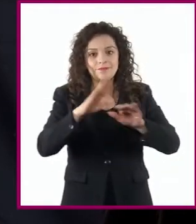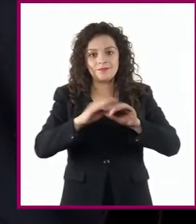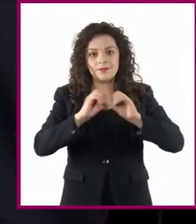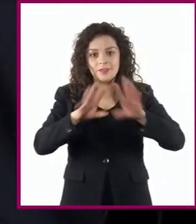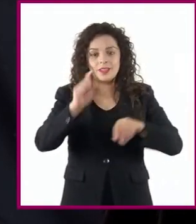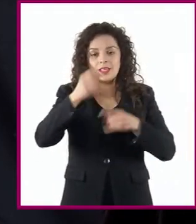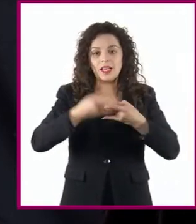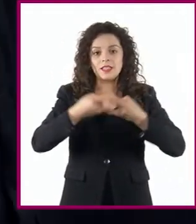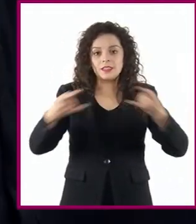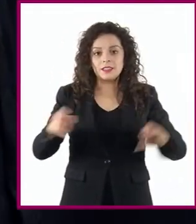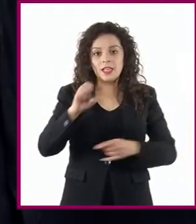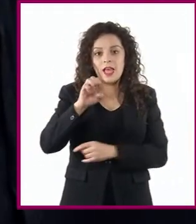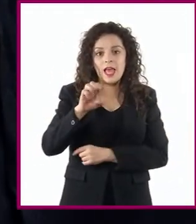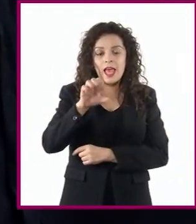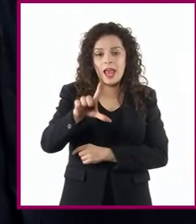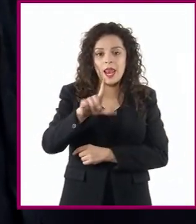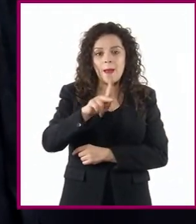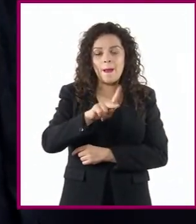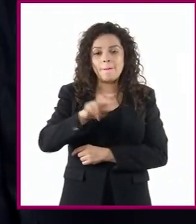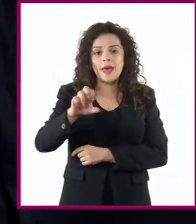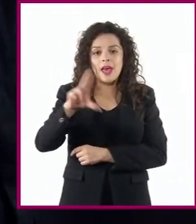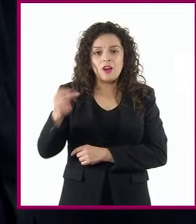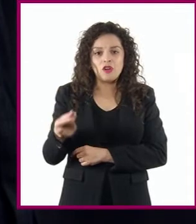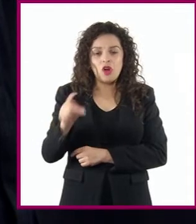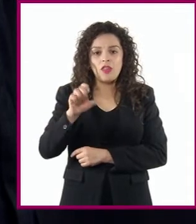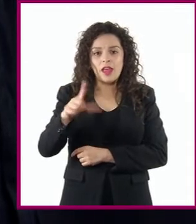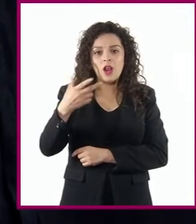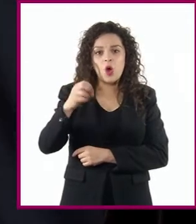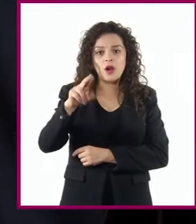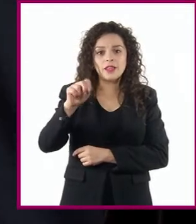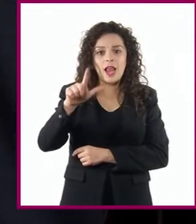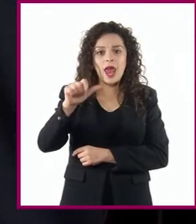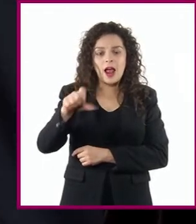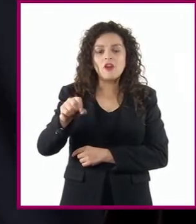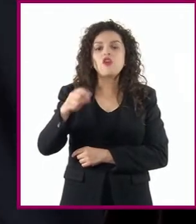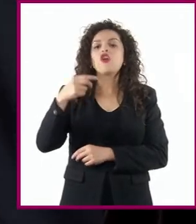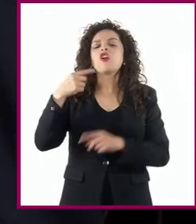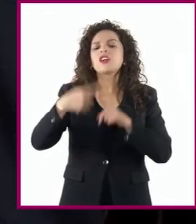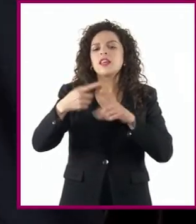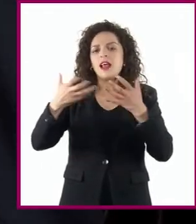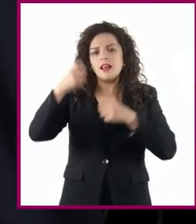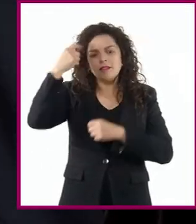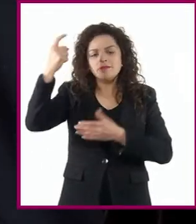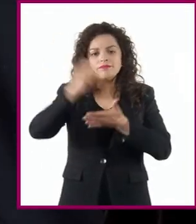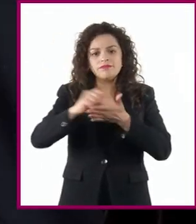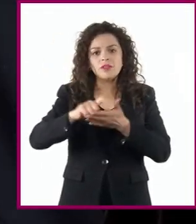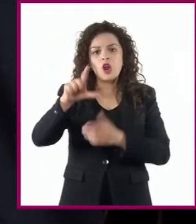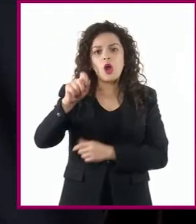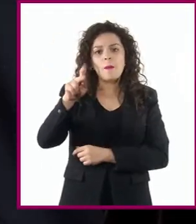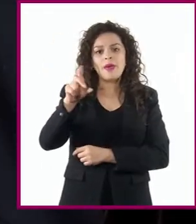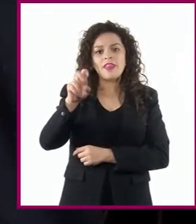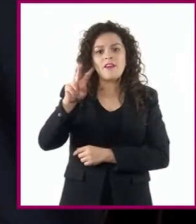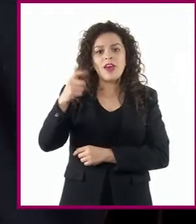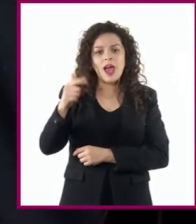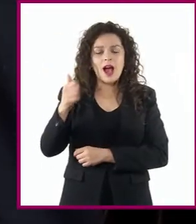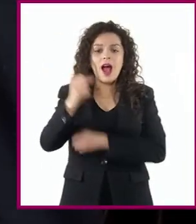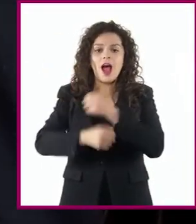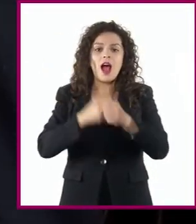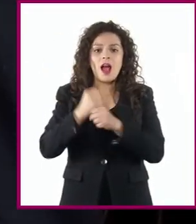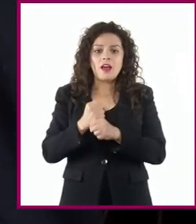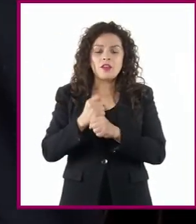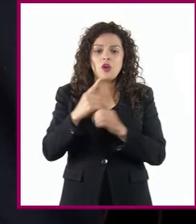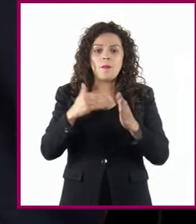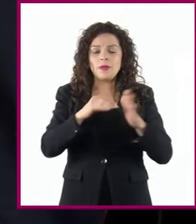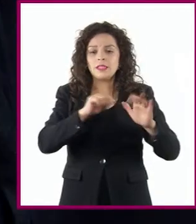perro del hortelano, de Lope de Vega, una comedia publicada en 1618. Como dato